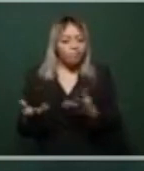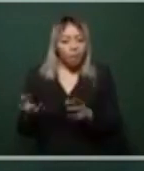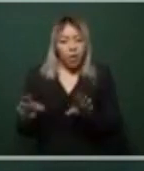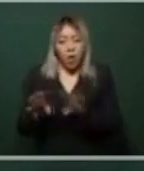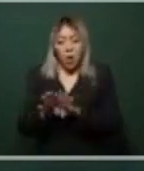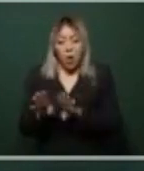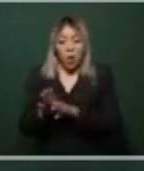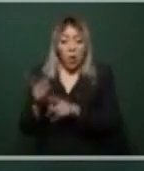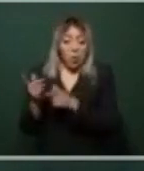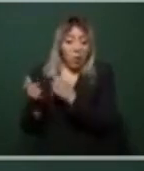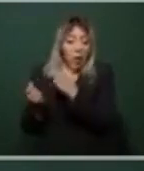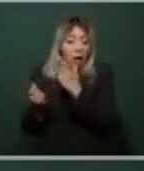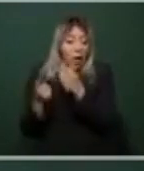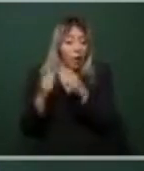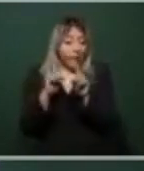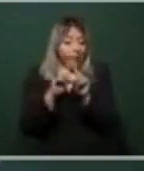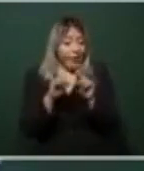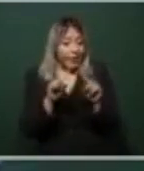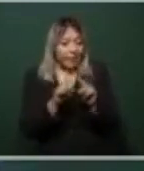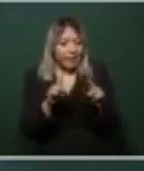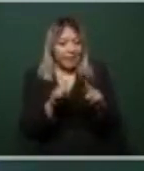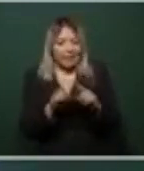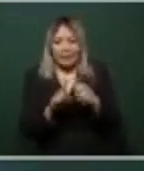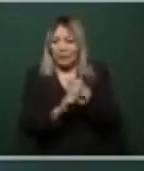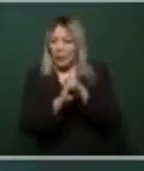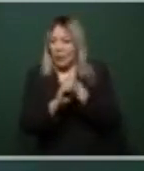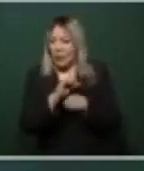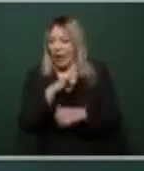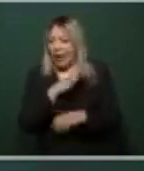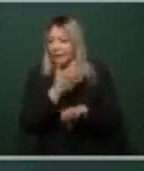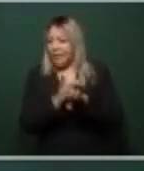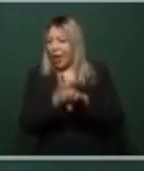las diferencias entre Estados Unidos y China